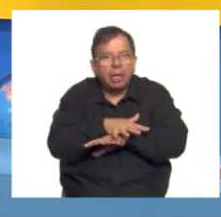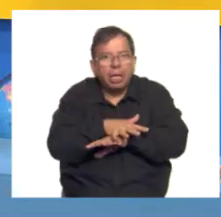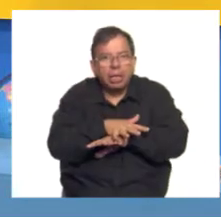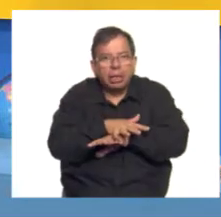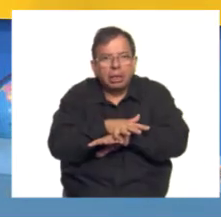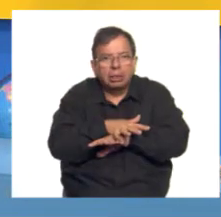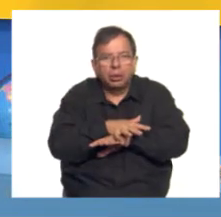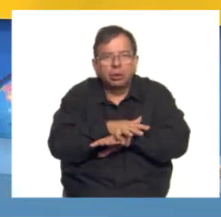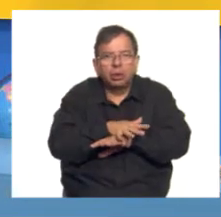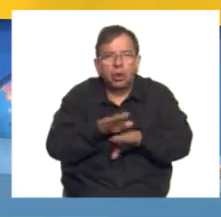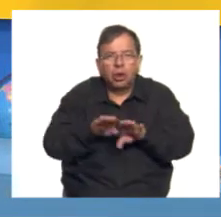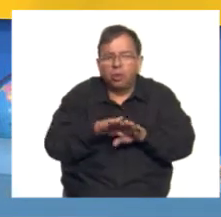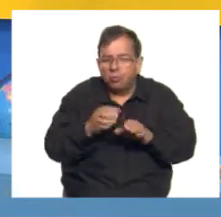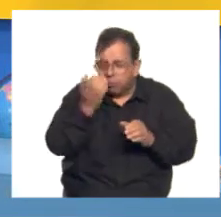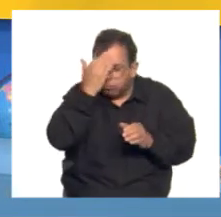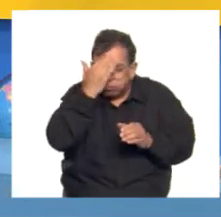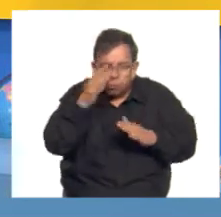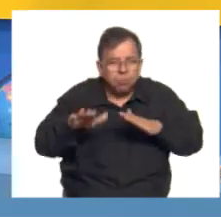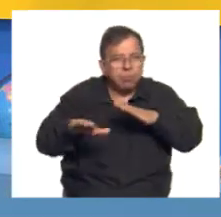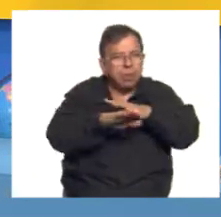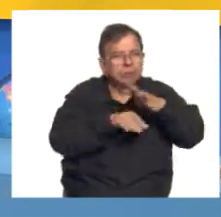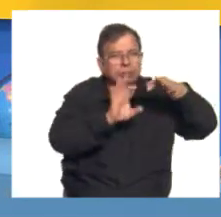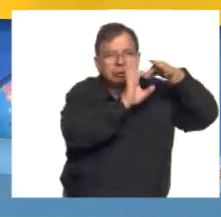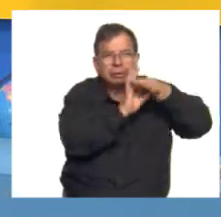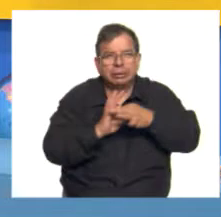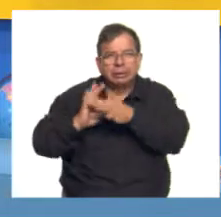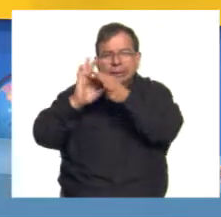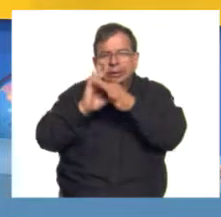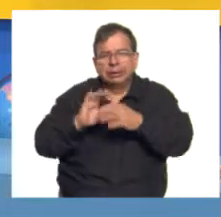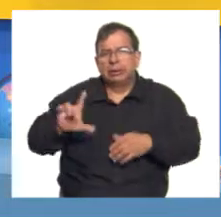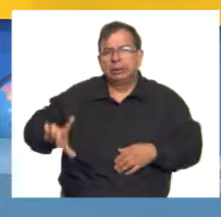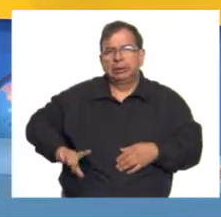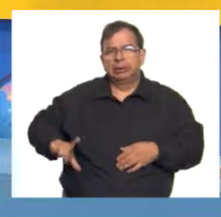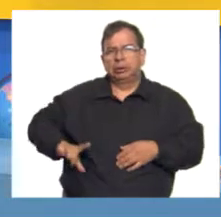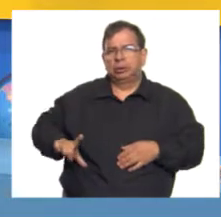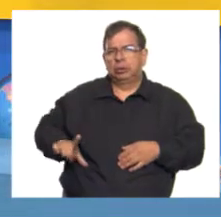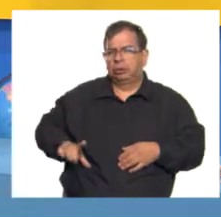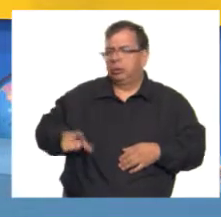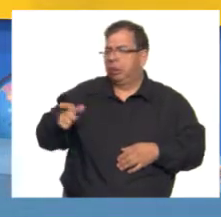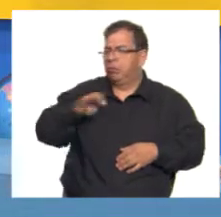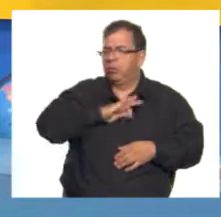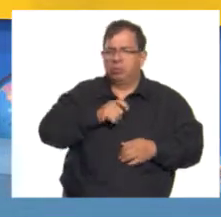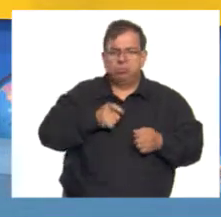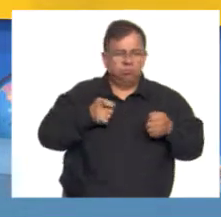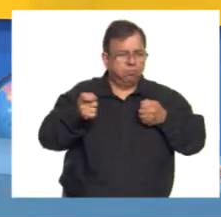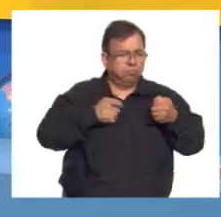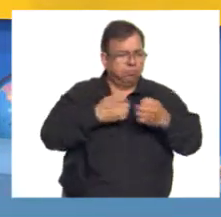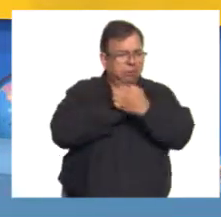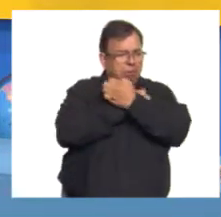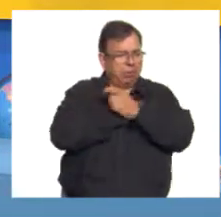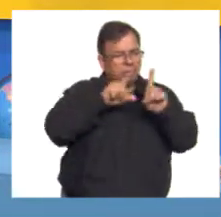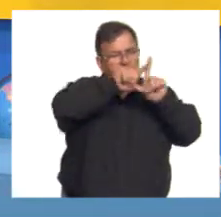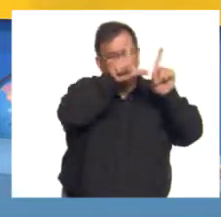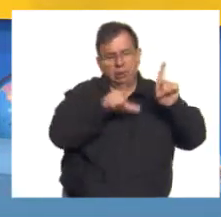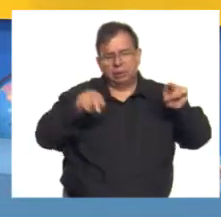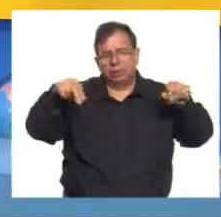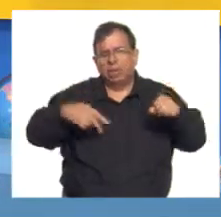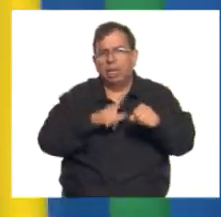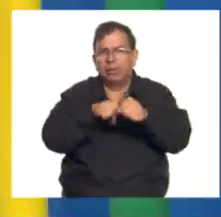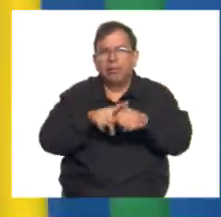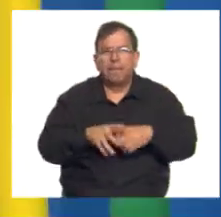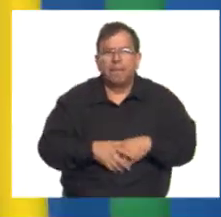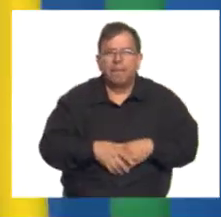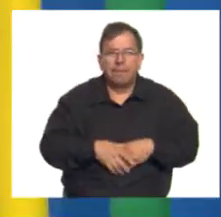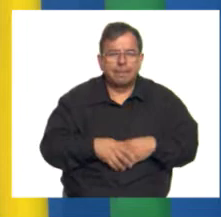versión unificada de los conocimientos básicos y darle al Estado la capacidad para controlar la educación nacional.